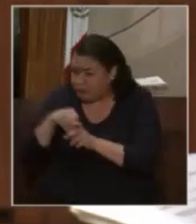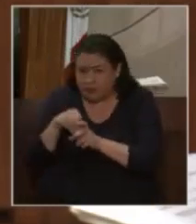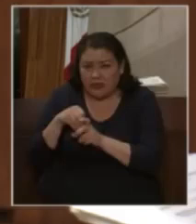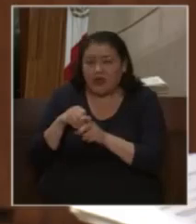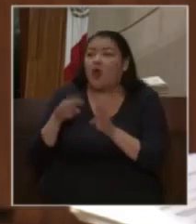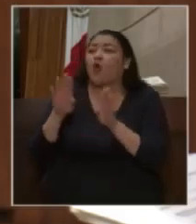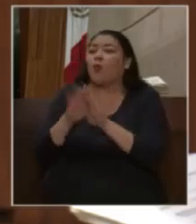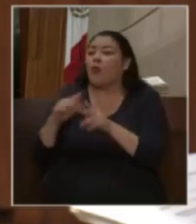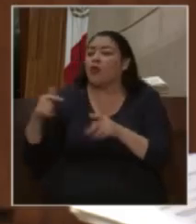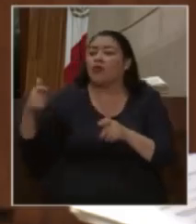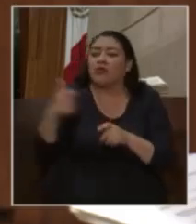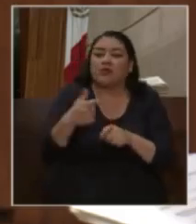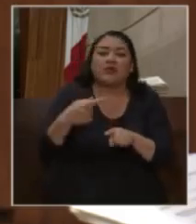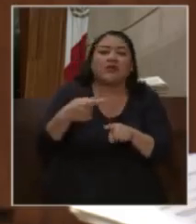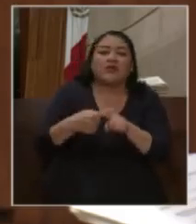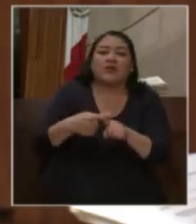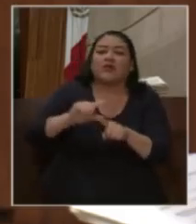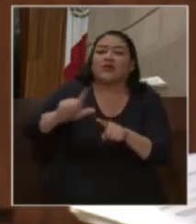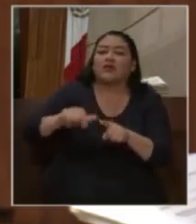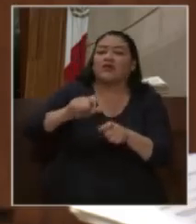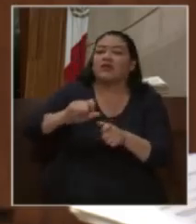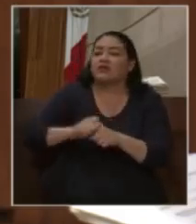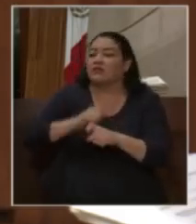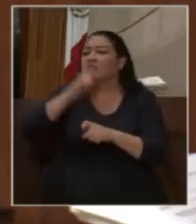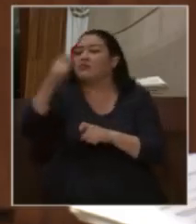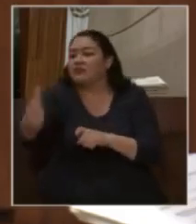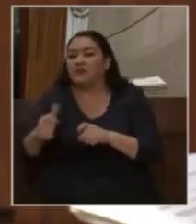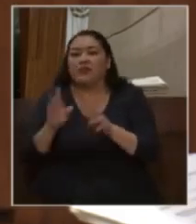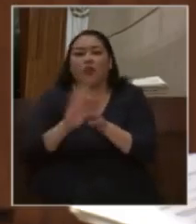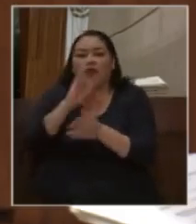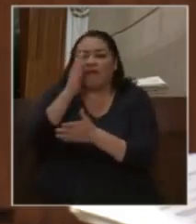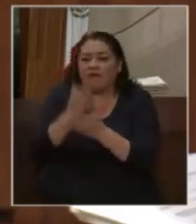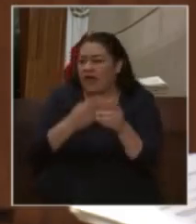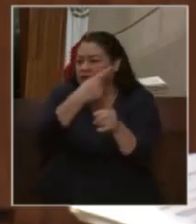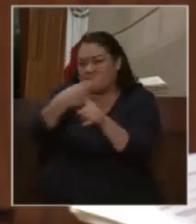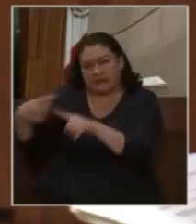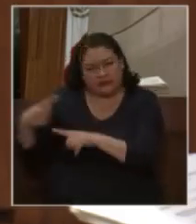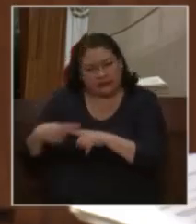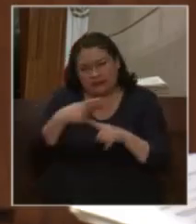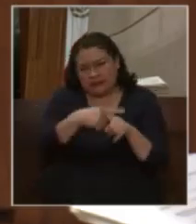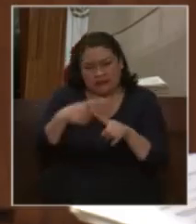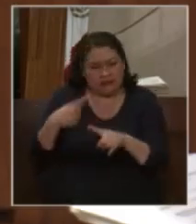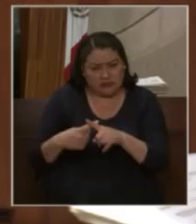monto, destino, aplicación de los recursos y no solo de aquellos que ingresan